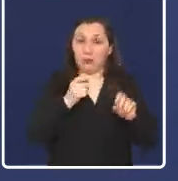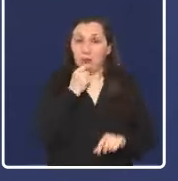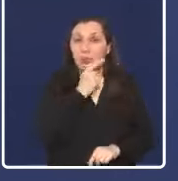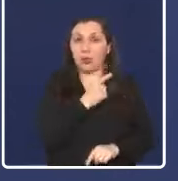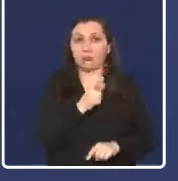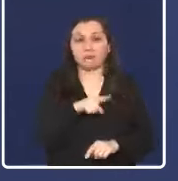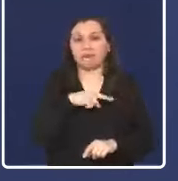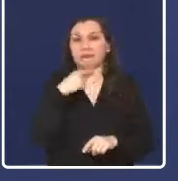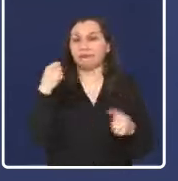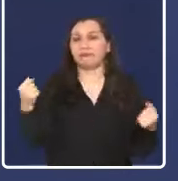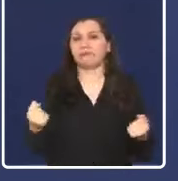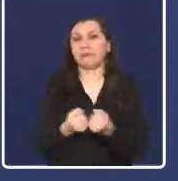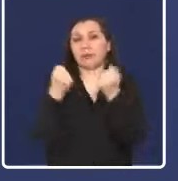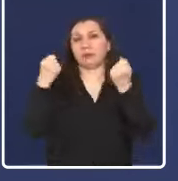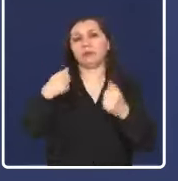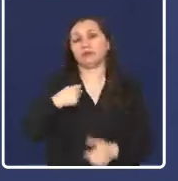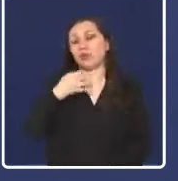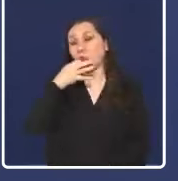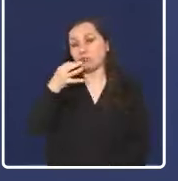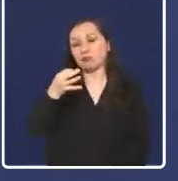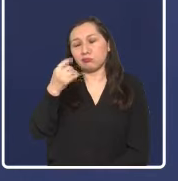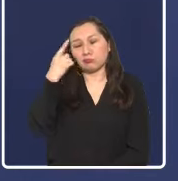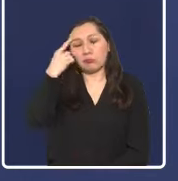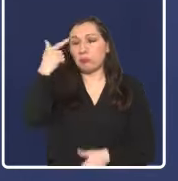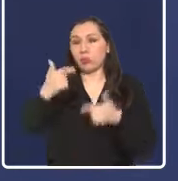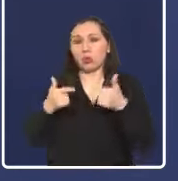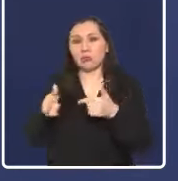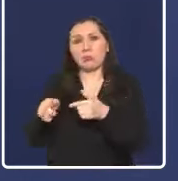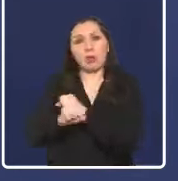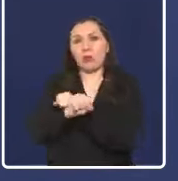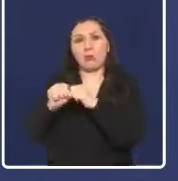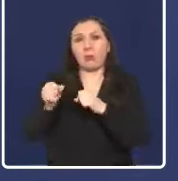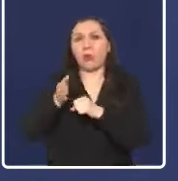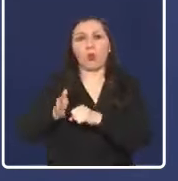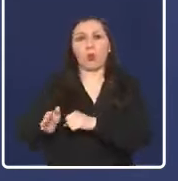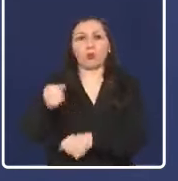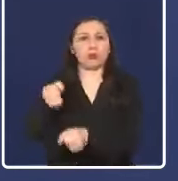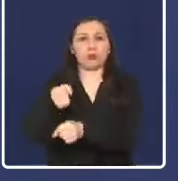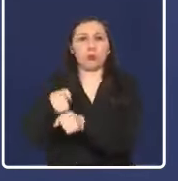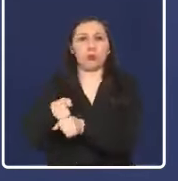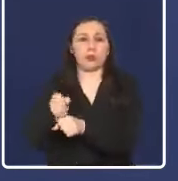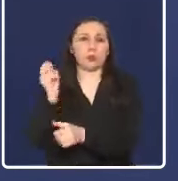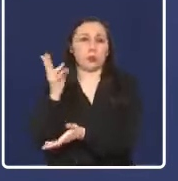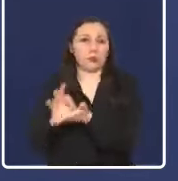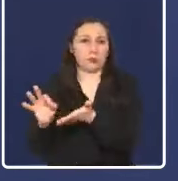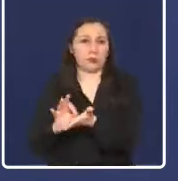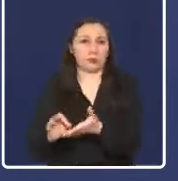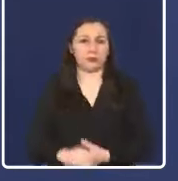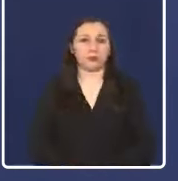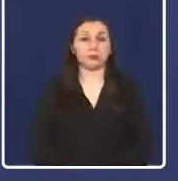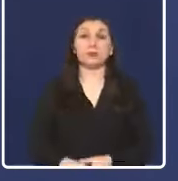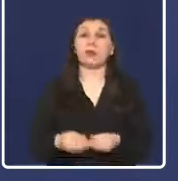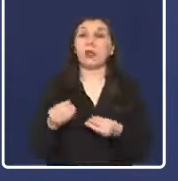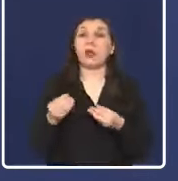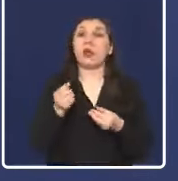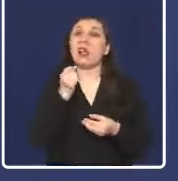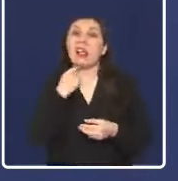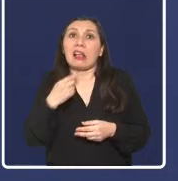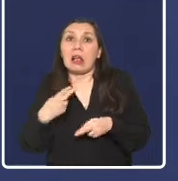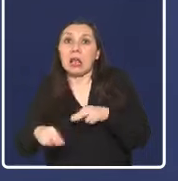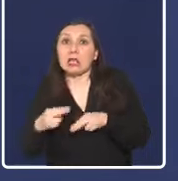que había incompatibilidad y yo tomé la decisión política de que no podía continuar en ese cargo. Sobre qué pasos